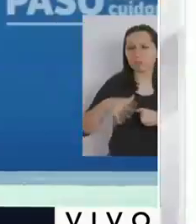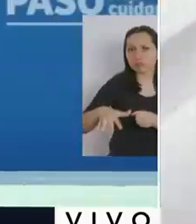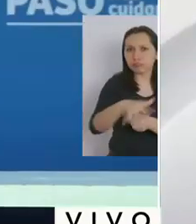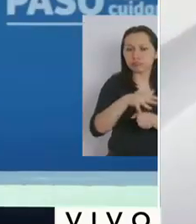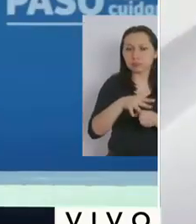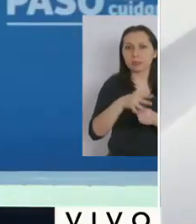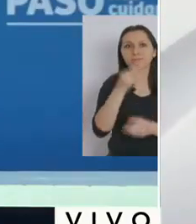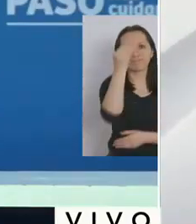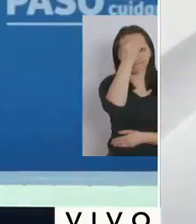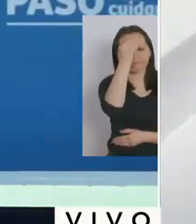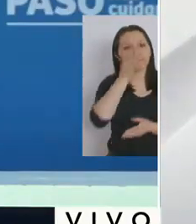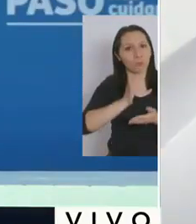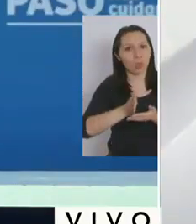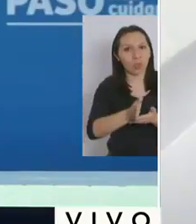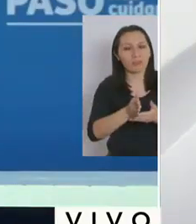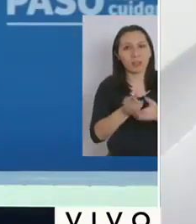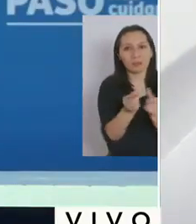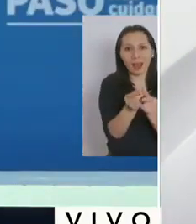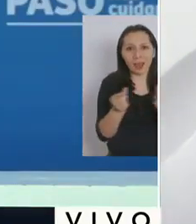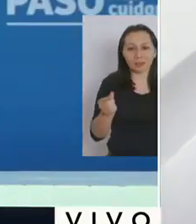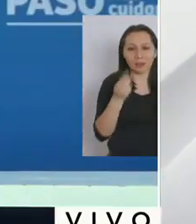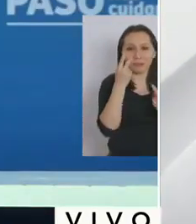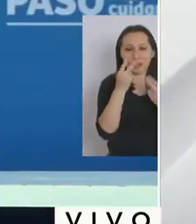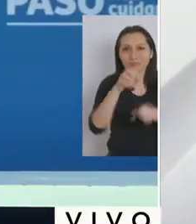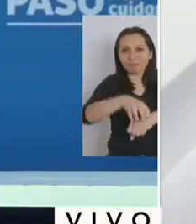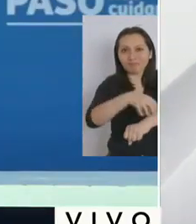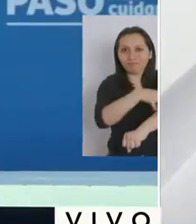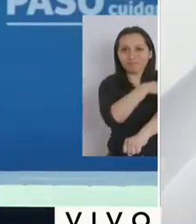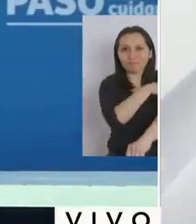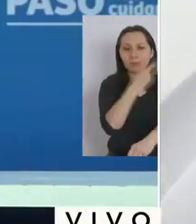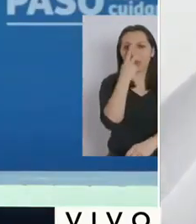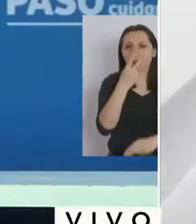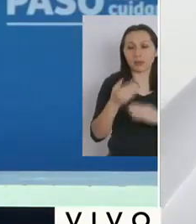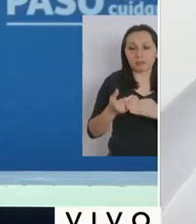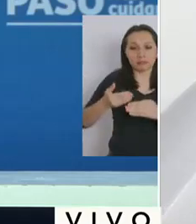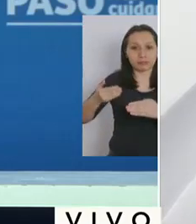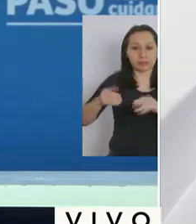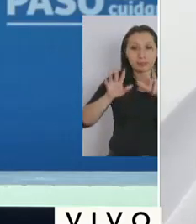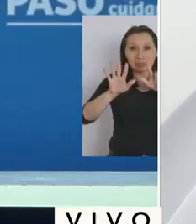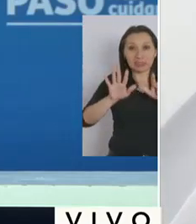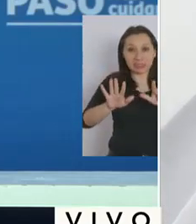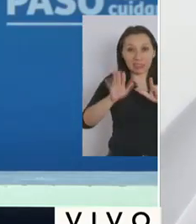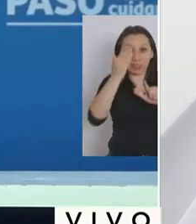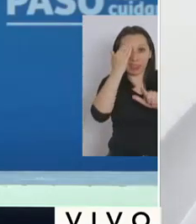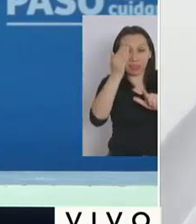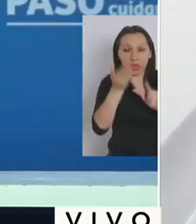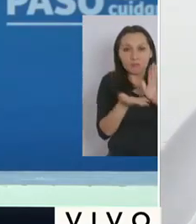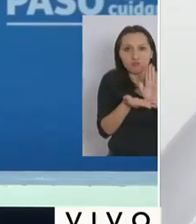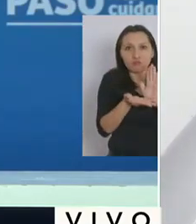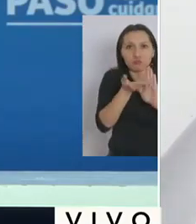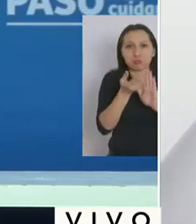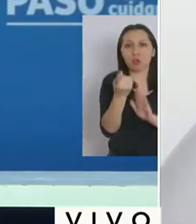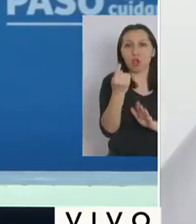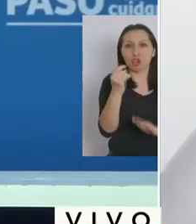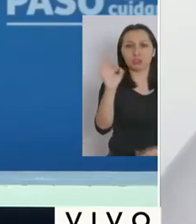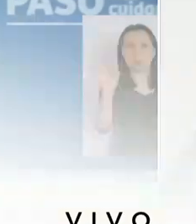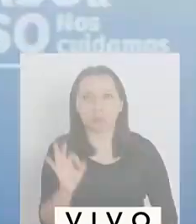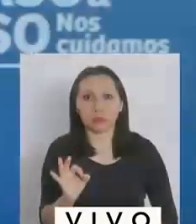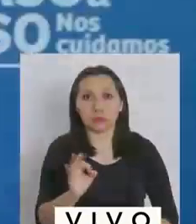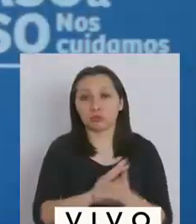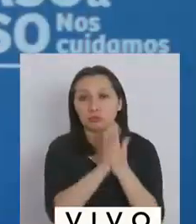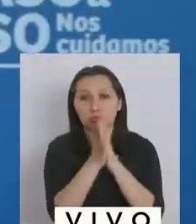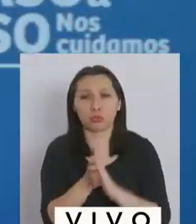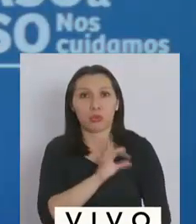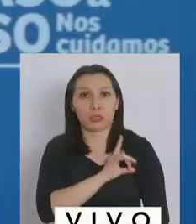Corte diario desde el Palacio de la Moneda, que a esta hora tiene ahí con las primeras declaraciones a la subsecretaria Paula Daza. En todo